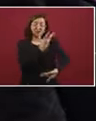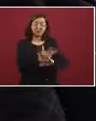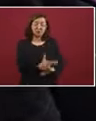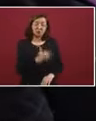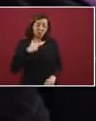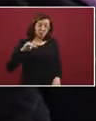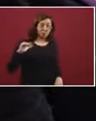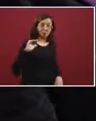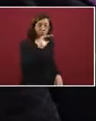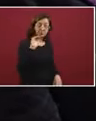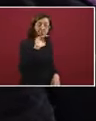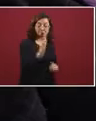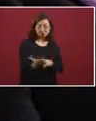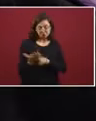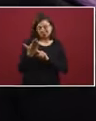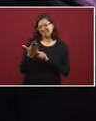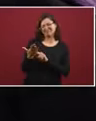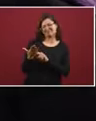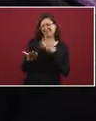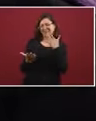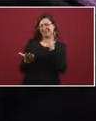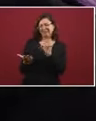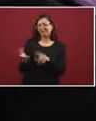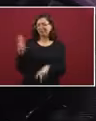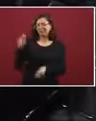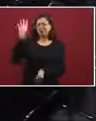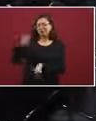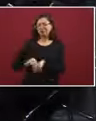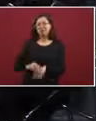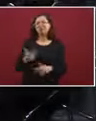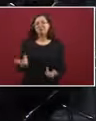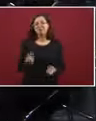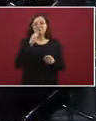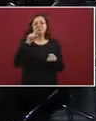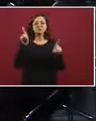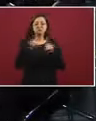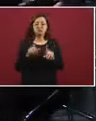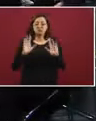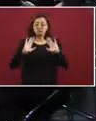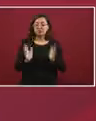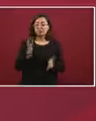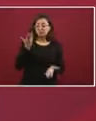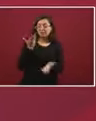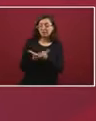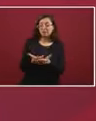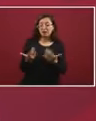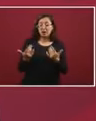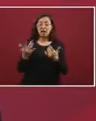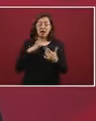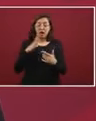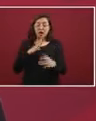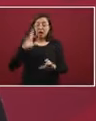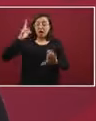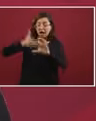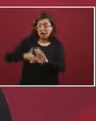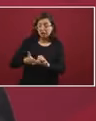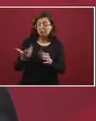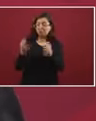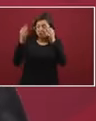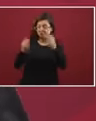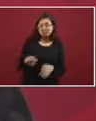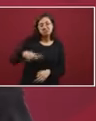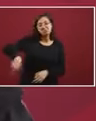estás pidiendo asilo. Y eso es lo que estamos informando. También ya les ofrecimos albergue, pero no lo quieren aceptar. Caso Ciudad Juárez en particular.